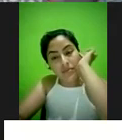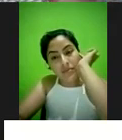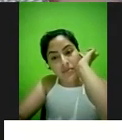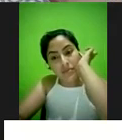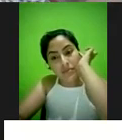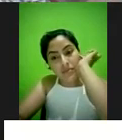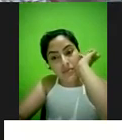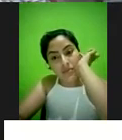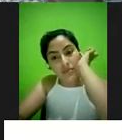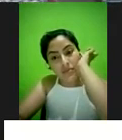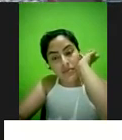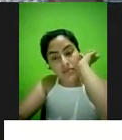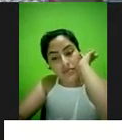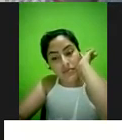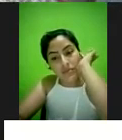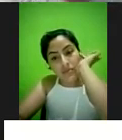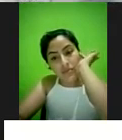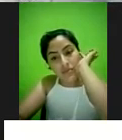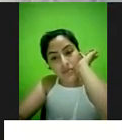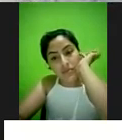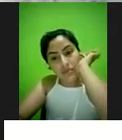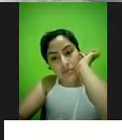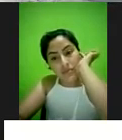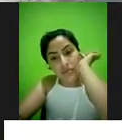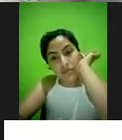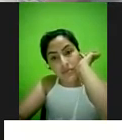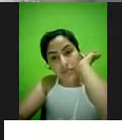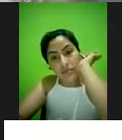tenemos cartílagos tiroideos, tenemos cartílagos